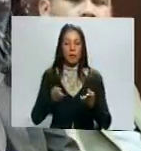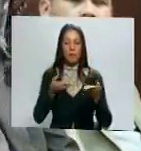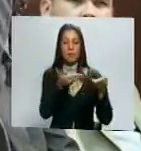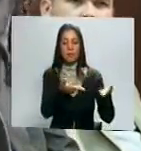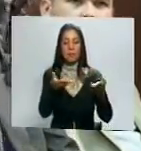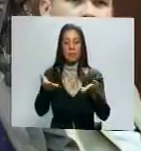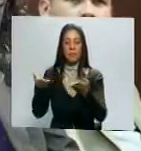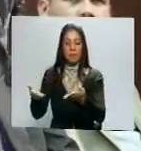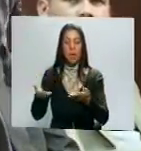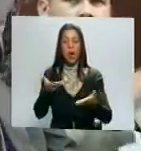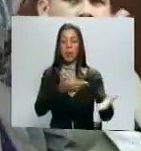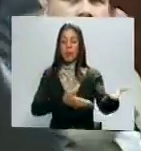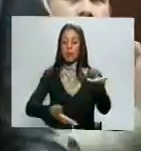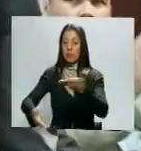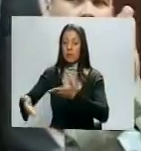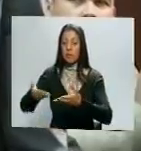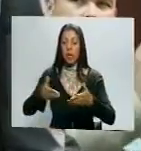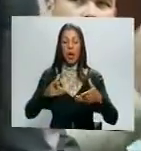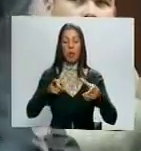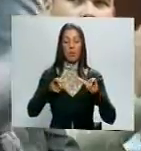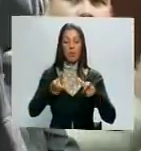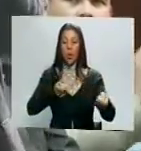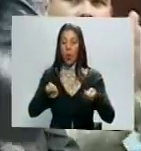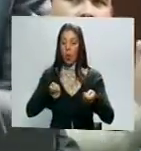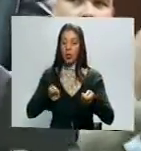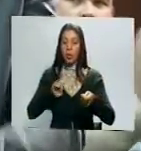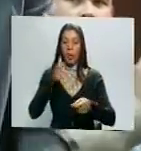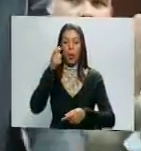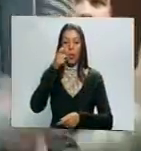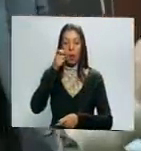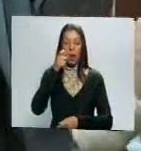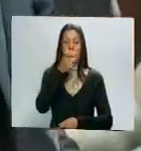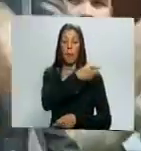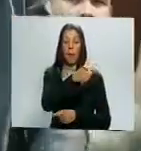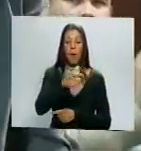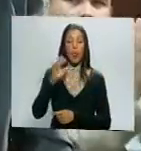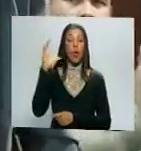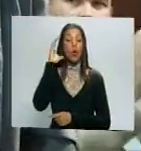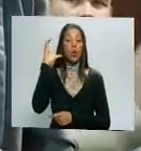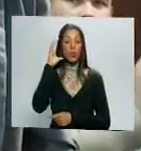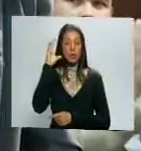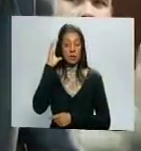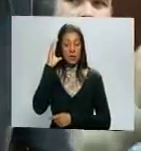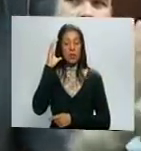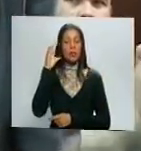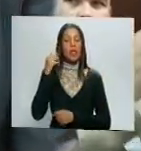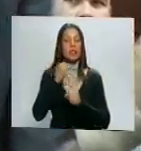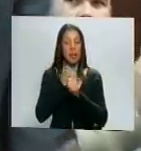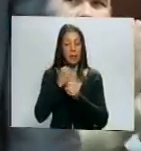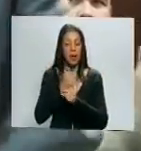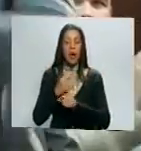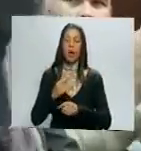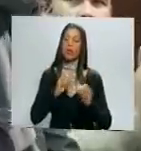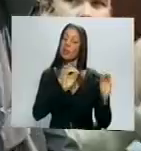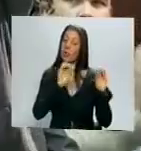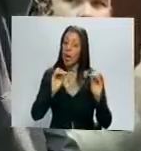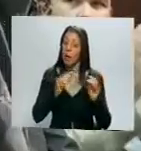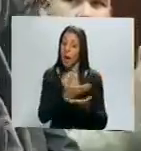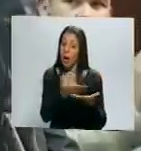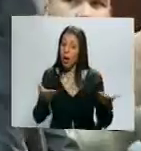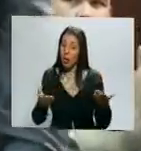pueblo trabajador, al pueblo consciente. De esa manera, invitamos a todas y a todos los constituyentes a que